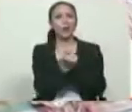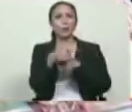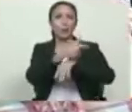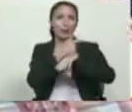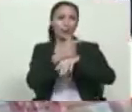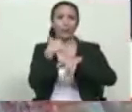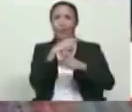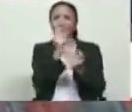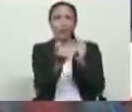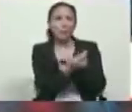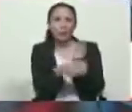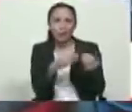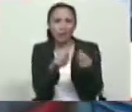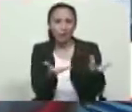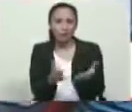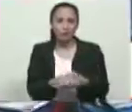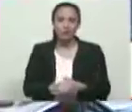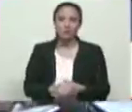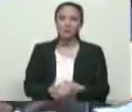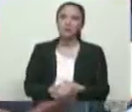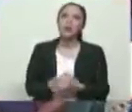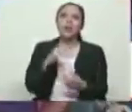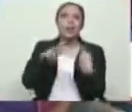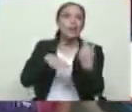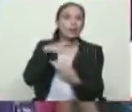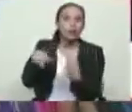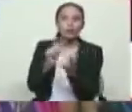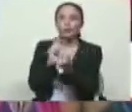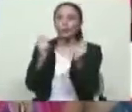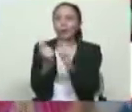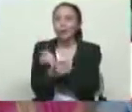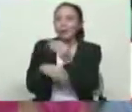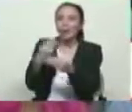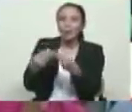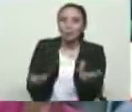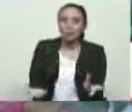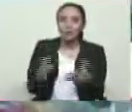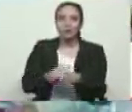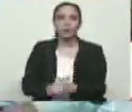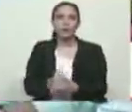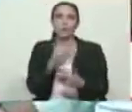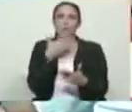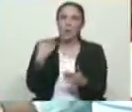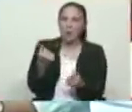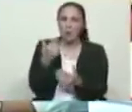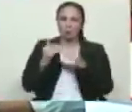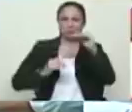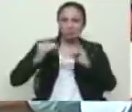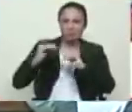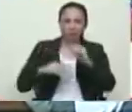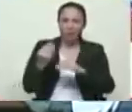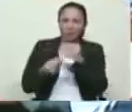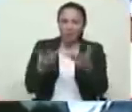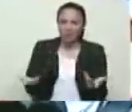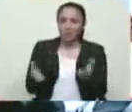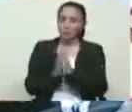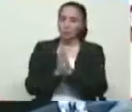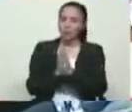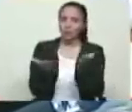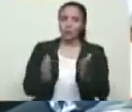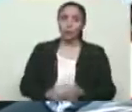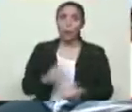gobierno? ¿Qué cosas hay que cambiar en la revolución? ¿Qué cosas hay que mejorar y superar?